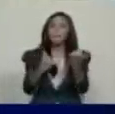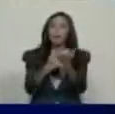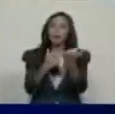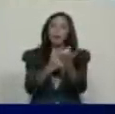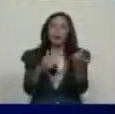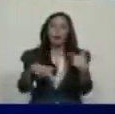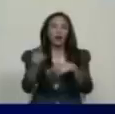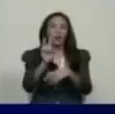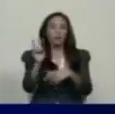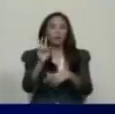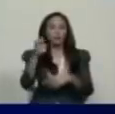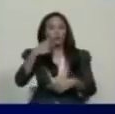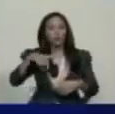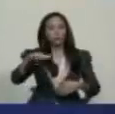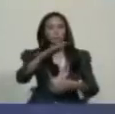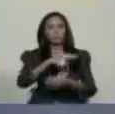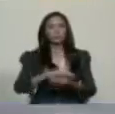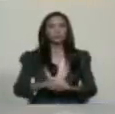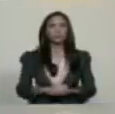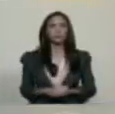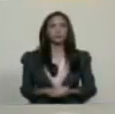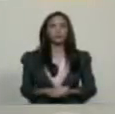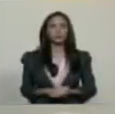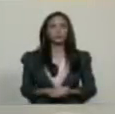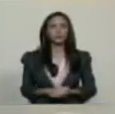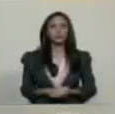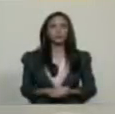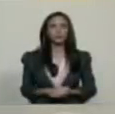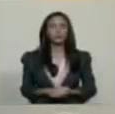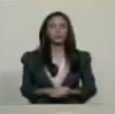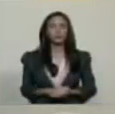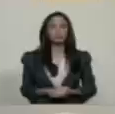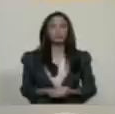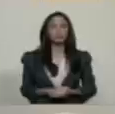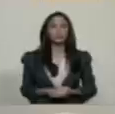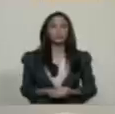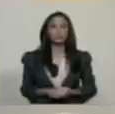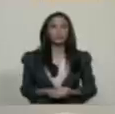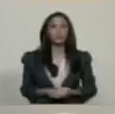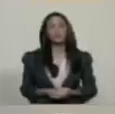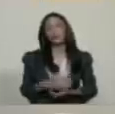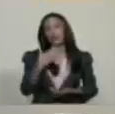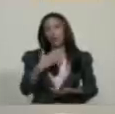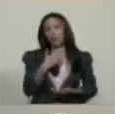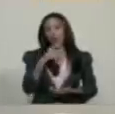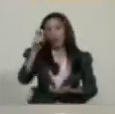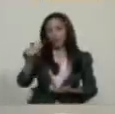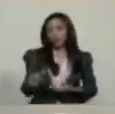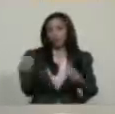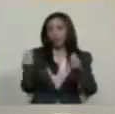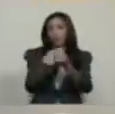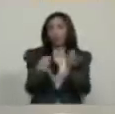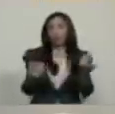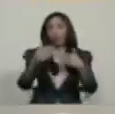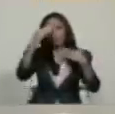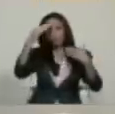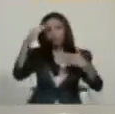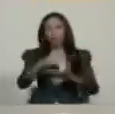felicidad posible para el pueblo de Venezuela. Muchas gracias. Bueno, gracias le damos a ustedes a nombre de toda Venezuela,